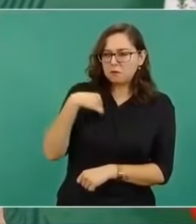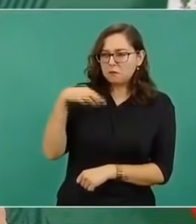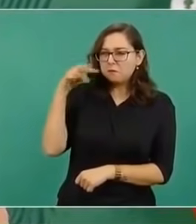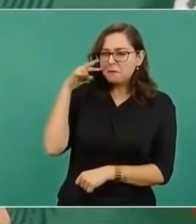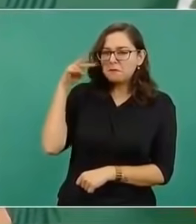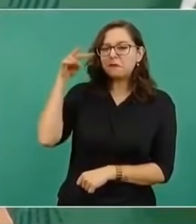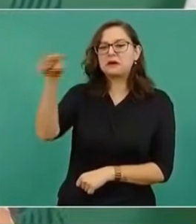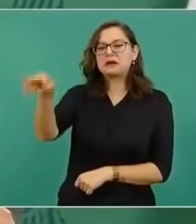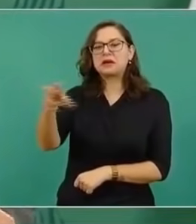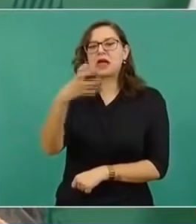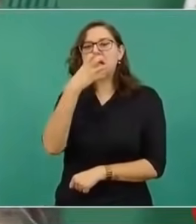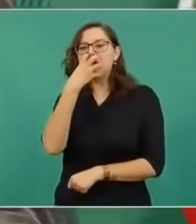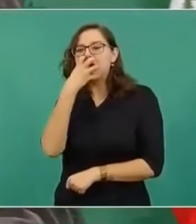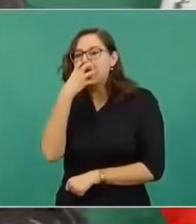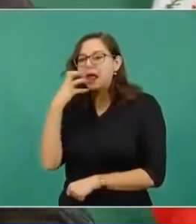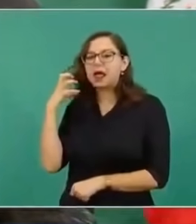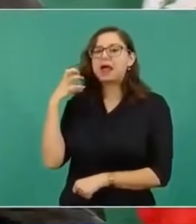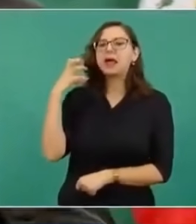y me grita: